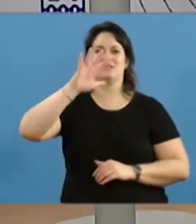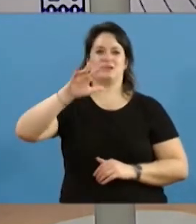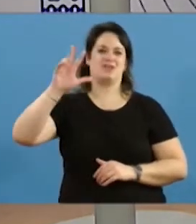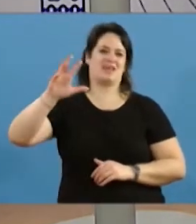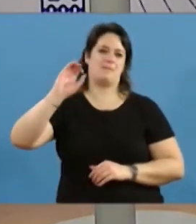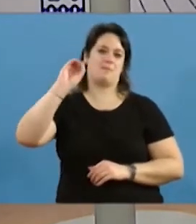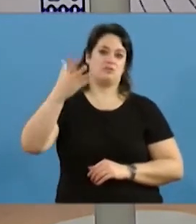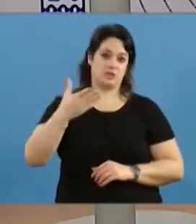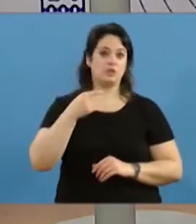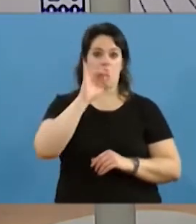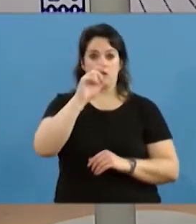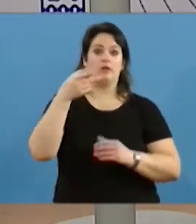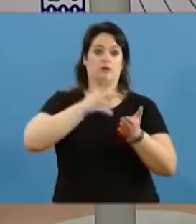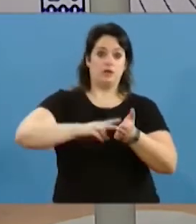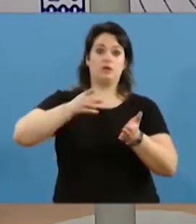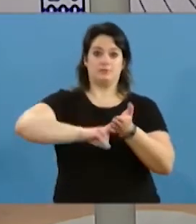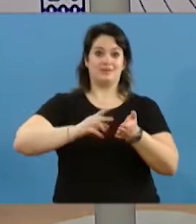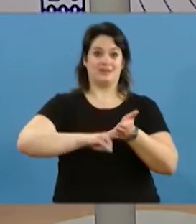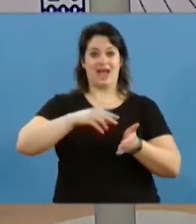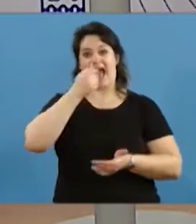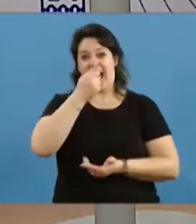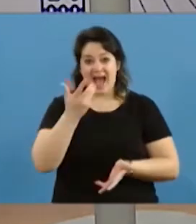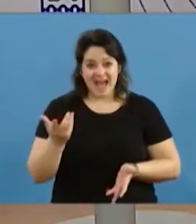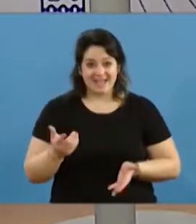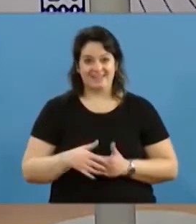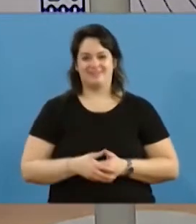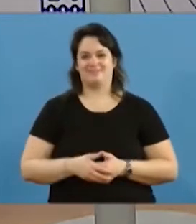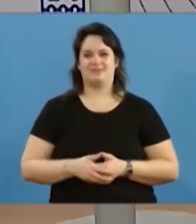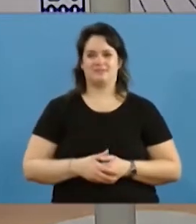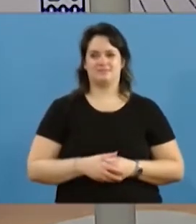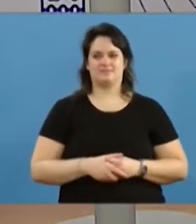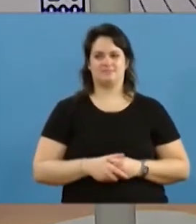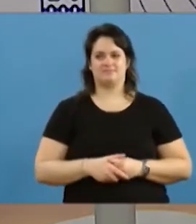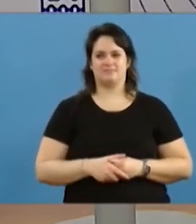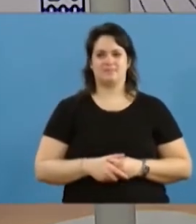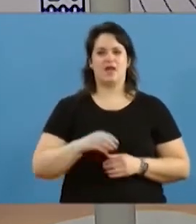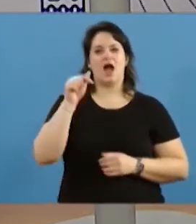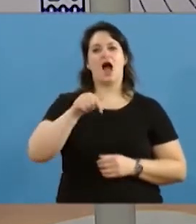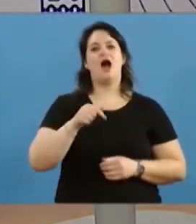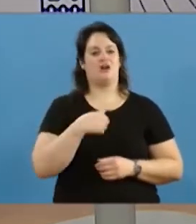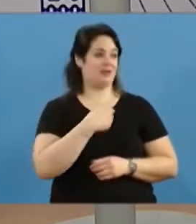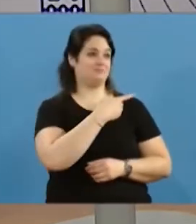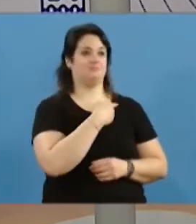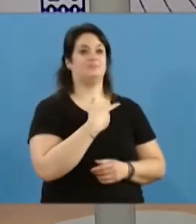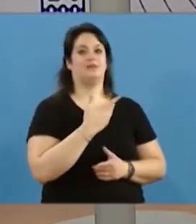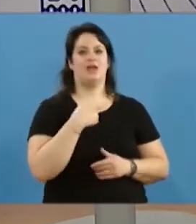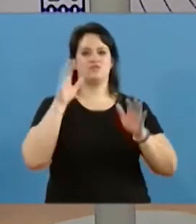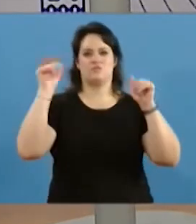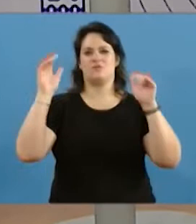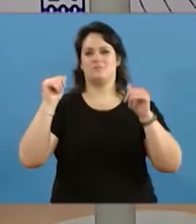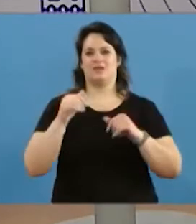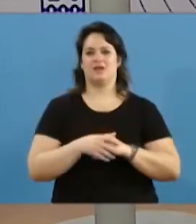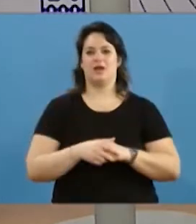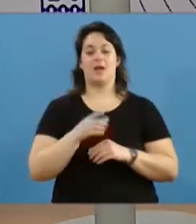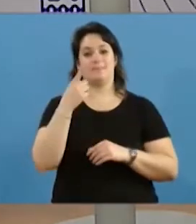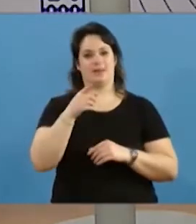12,53. 53% tiene la letra A. Eso lo pudimos ver en Wikipedia. Ahora con la seña Sofi nos vamos a despedir, pero les